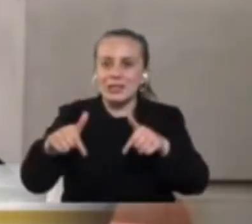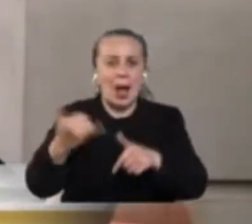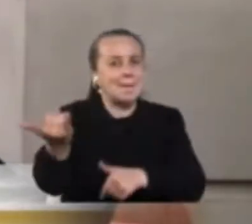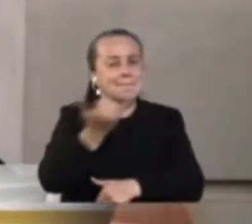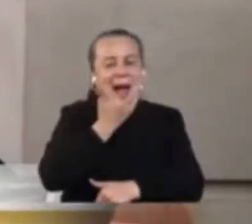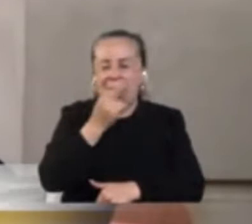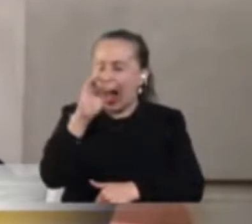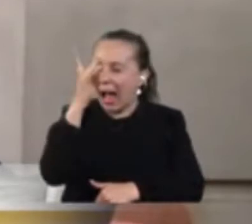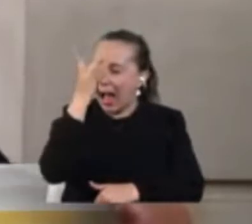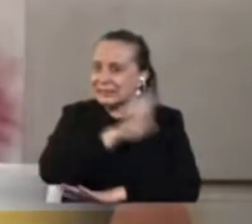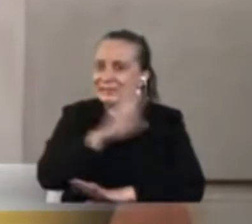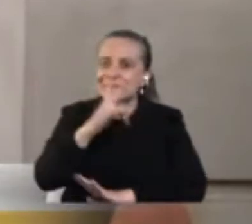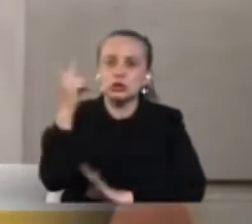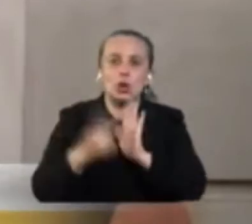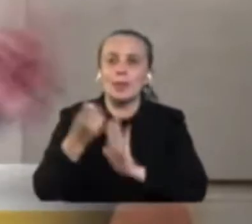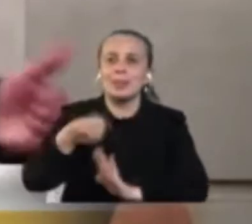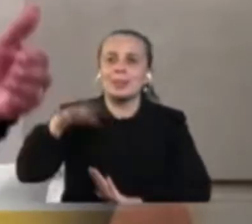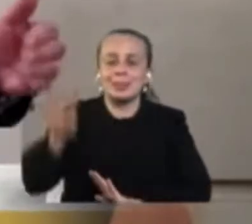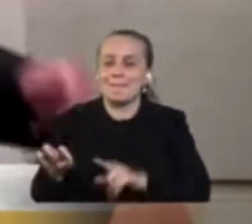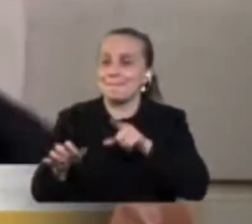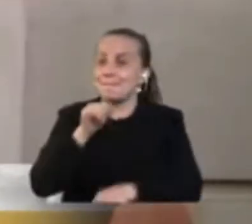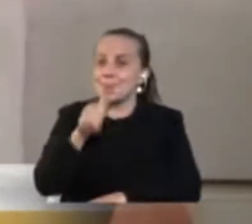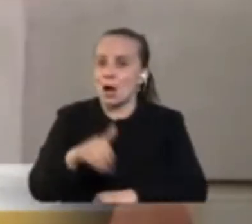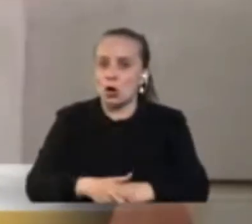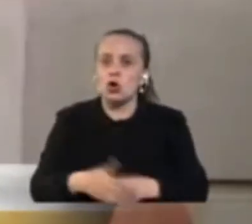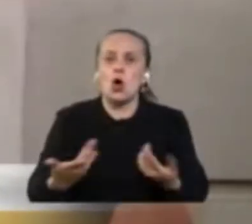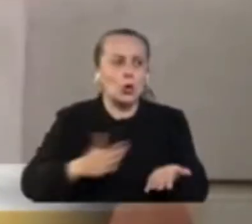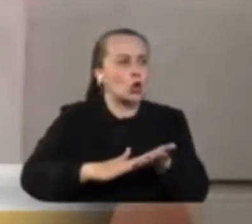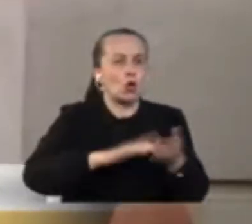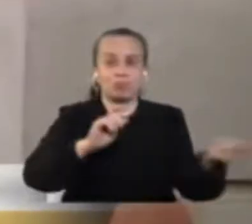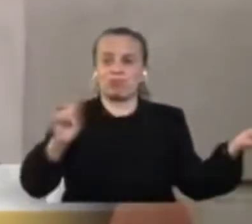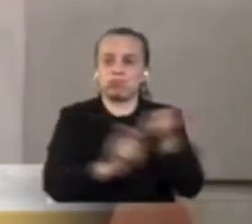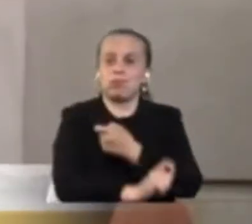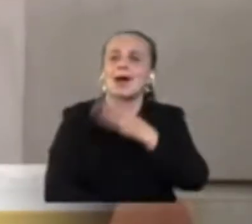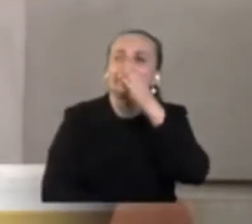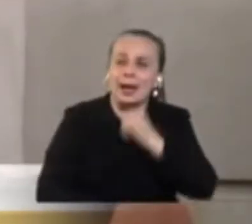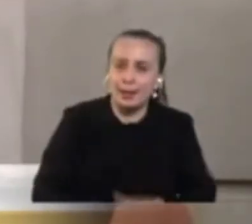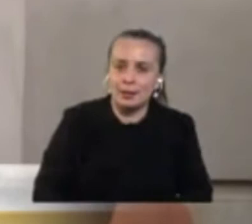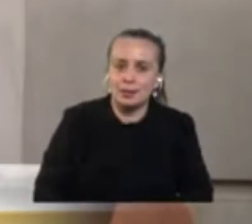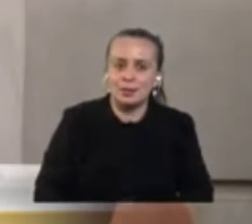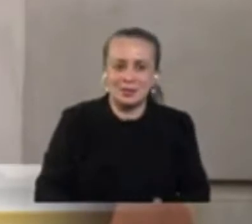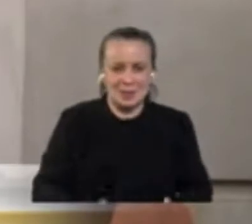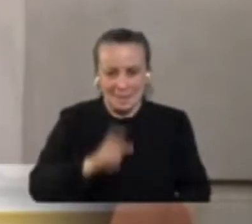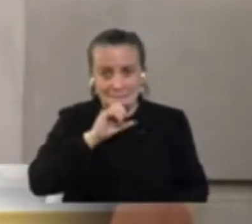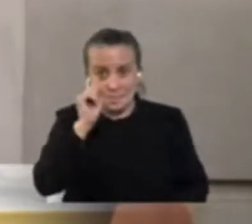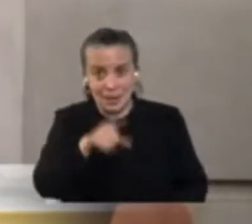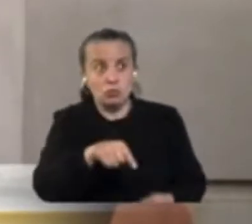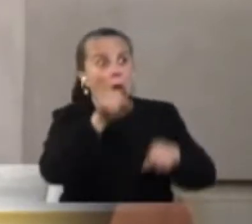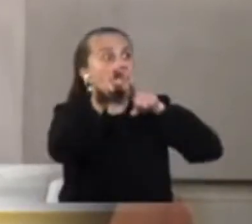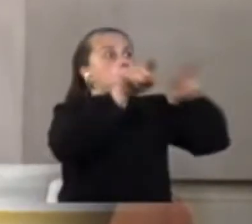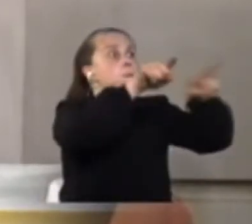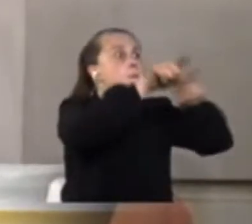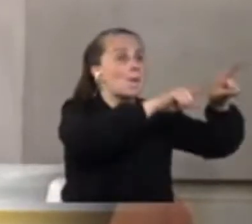2019? ¿Por qué no le aumentan los impuestos a los sectores improductivos del